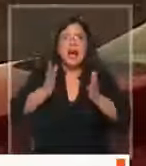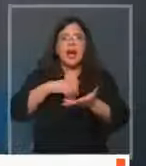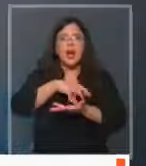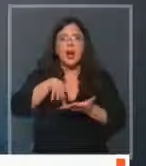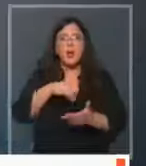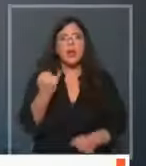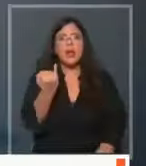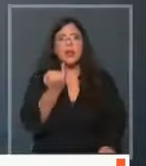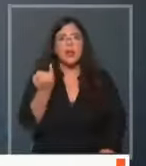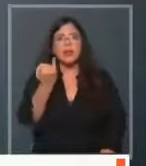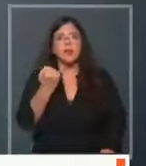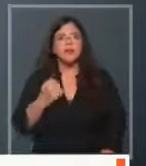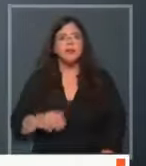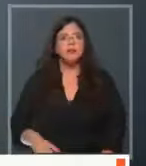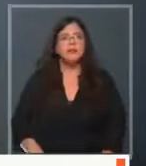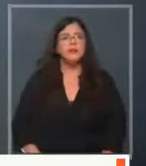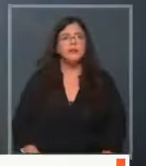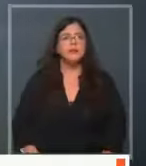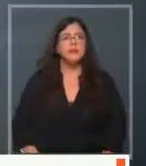Independencia.